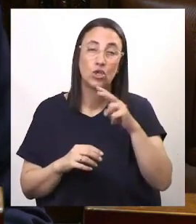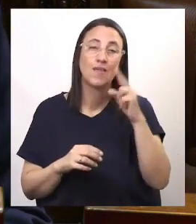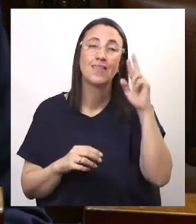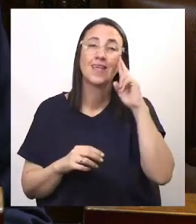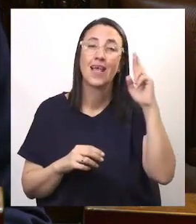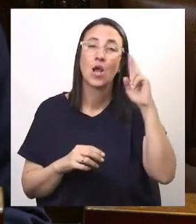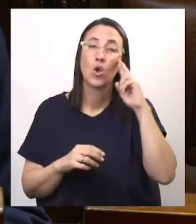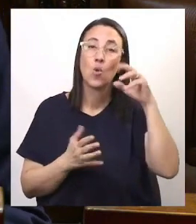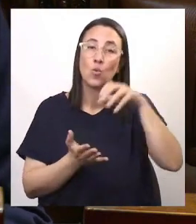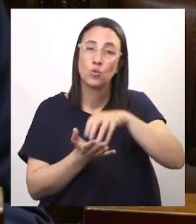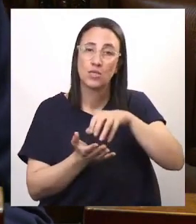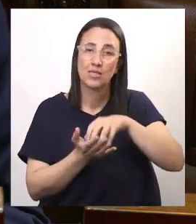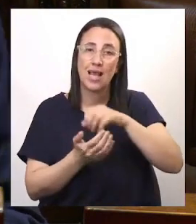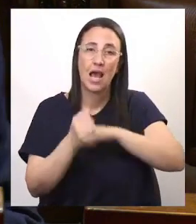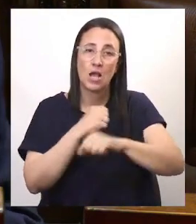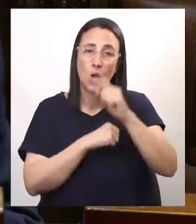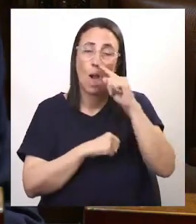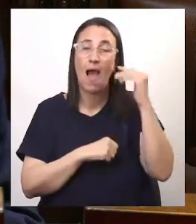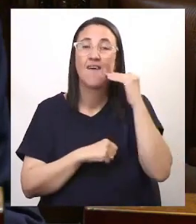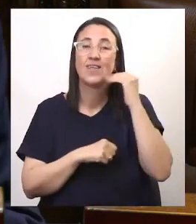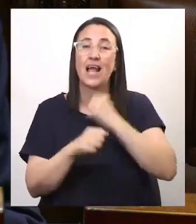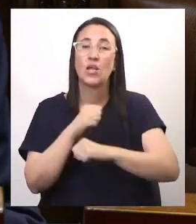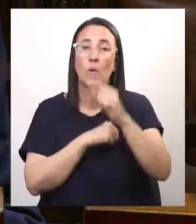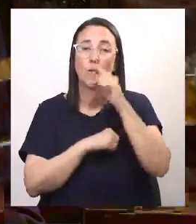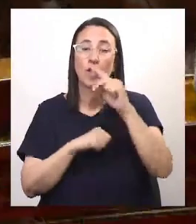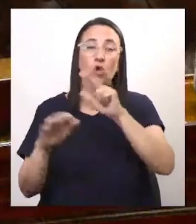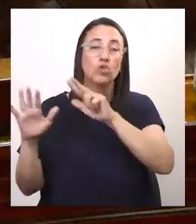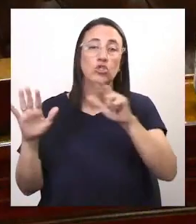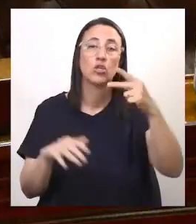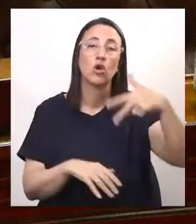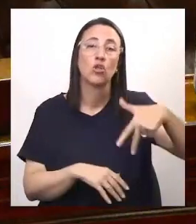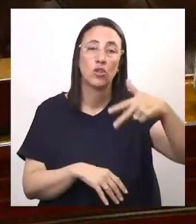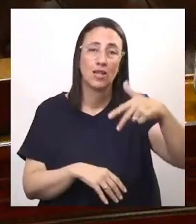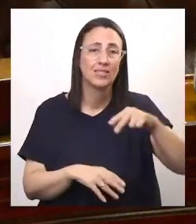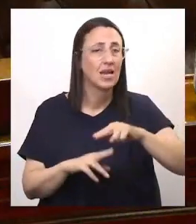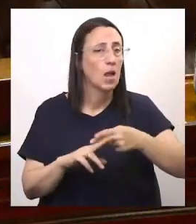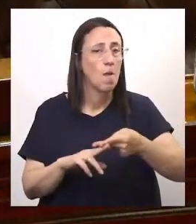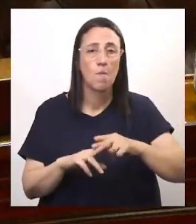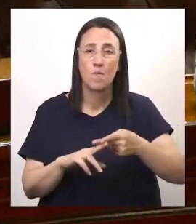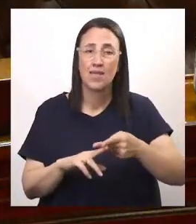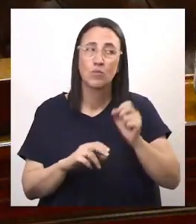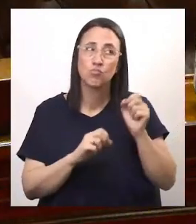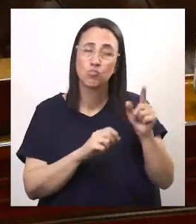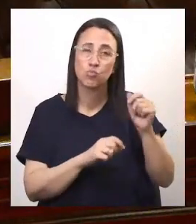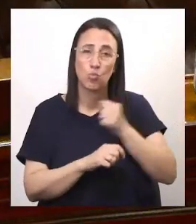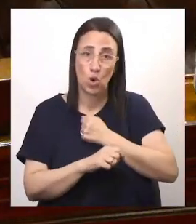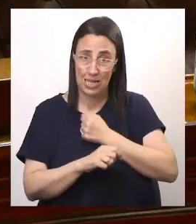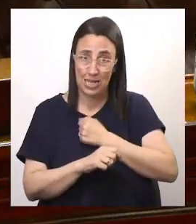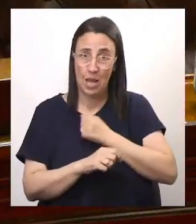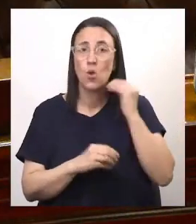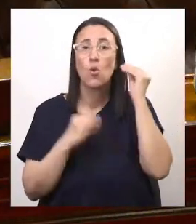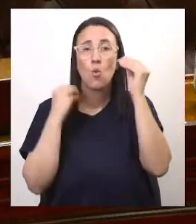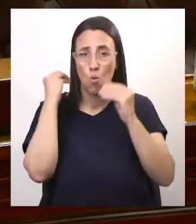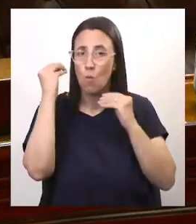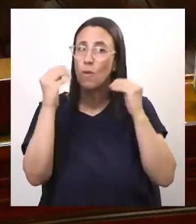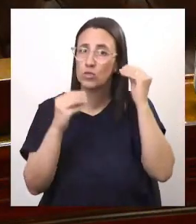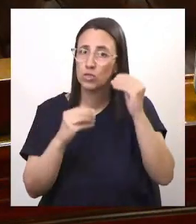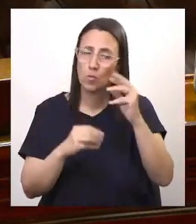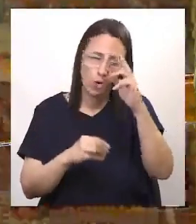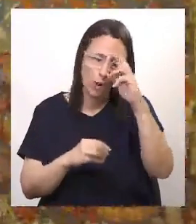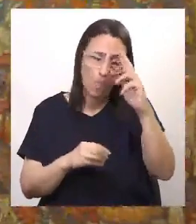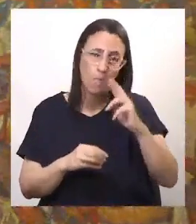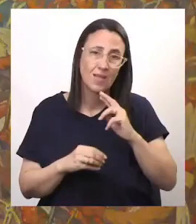de 1813, repite en varias oportunidades su preocupación por estar respetando